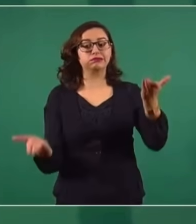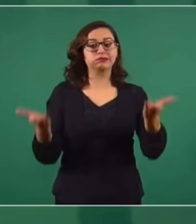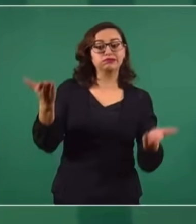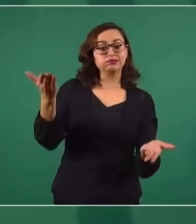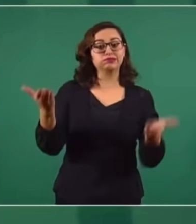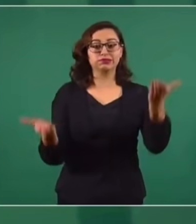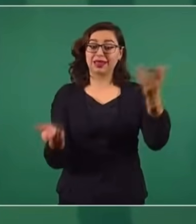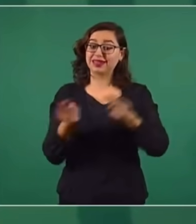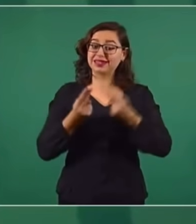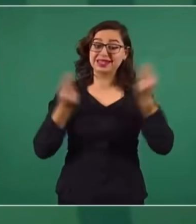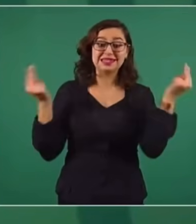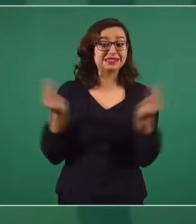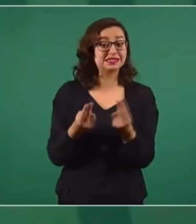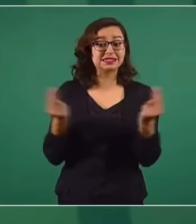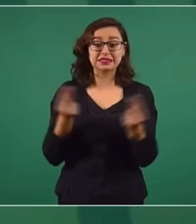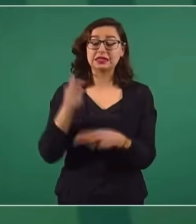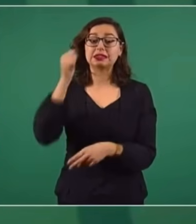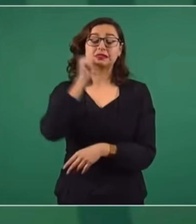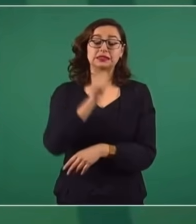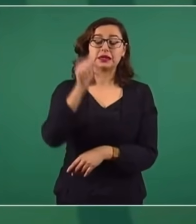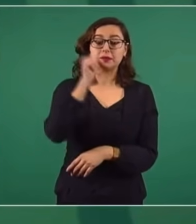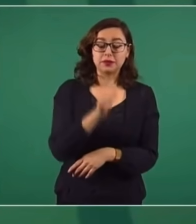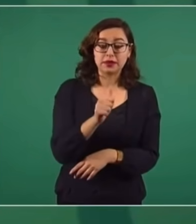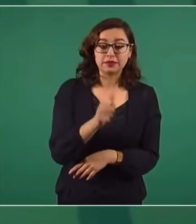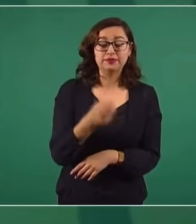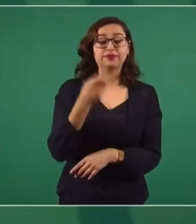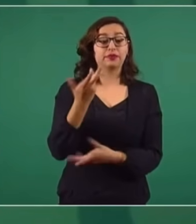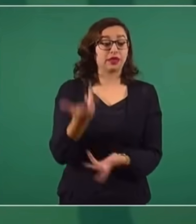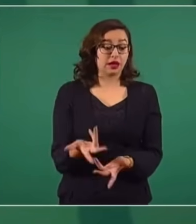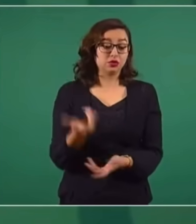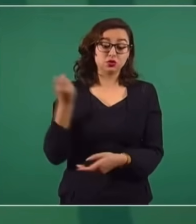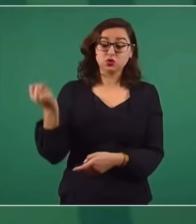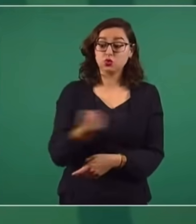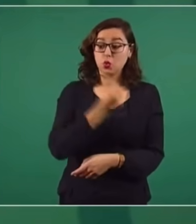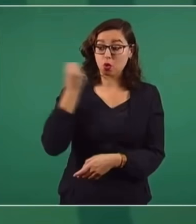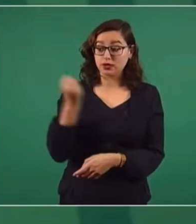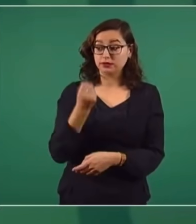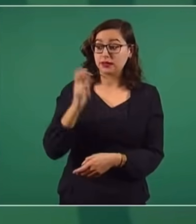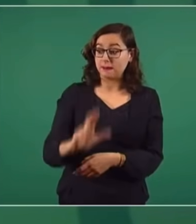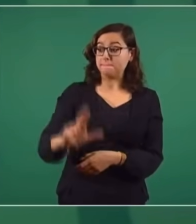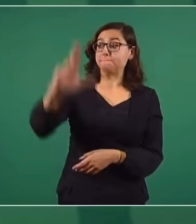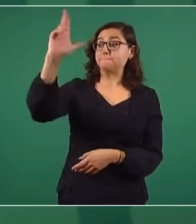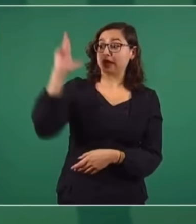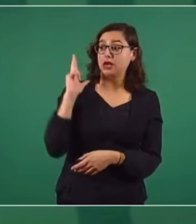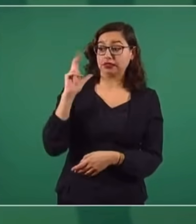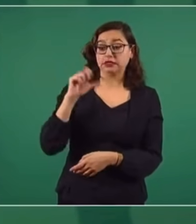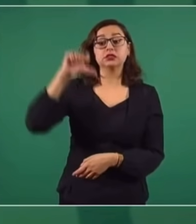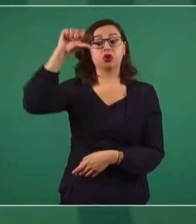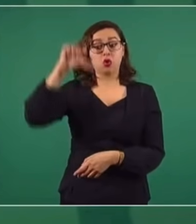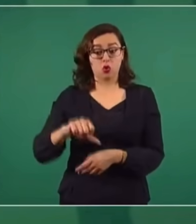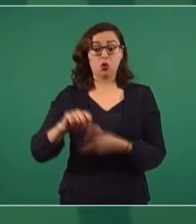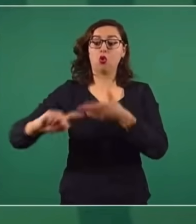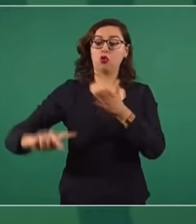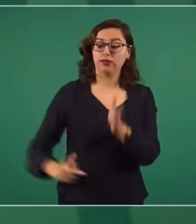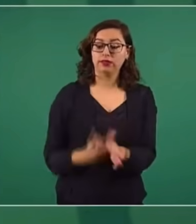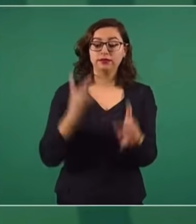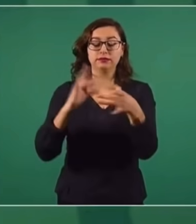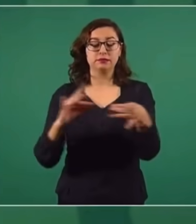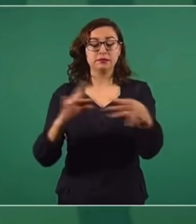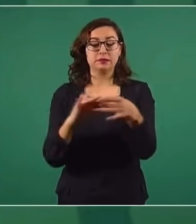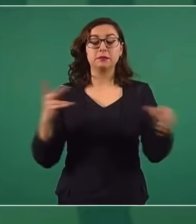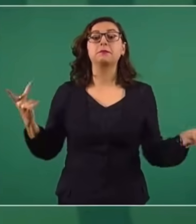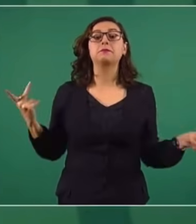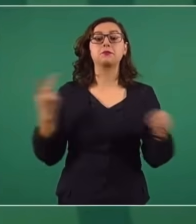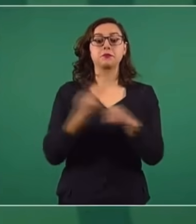Ahora, afortunadamente, y es lo que detallamos el martes pasado y hoy lo acabamos de mencionar, la enfermedad en los países que